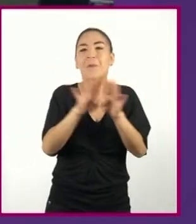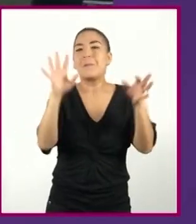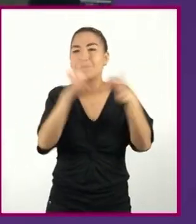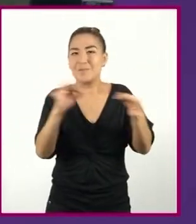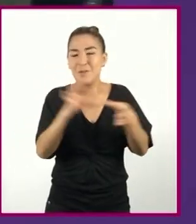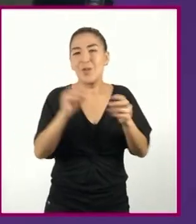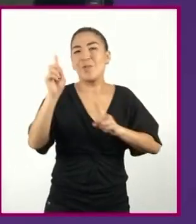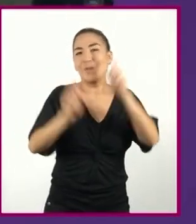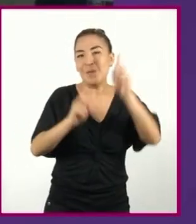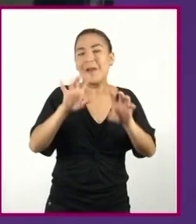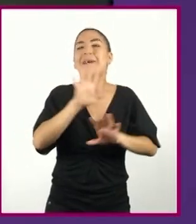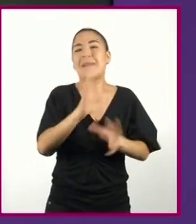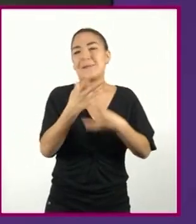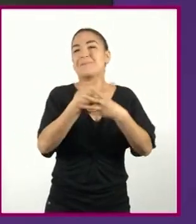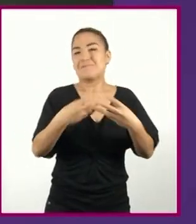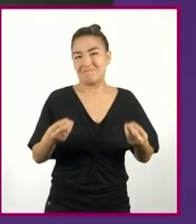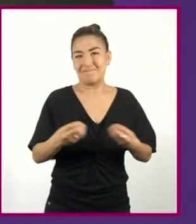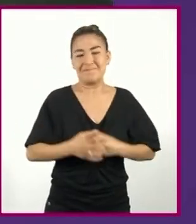nuestras dudas.